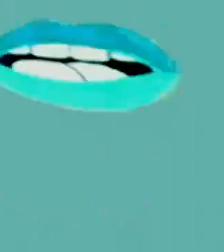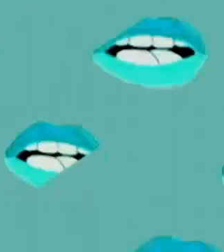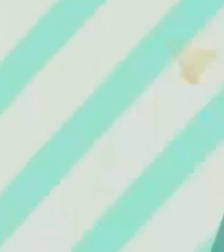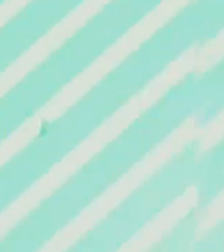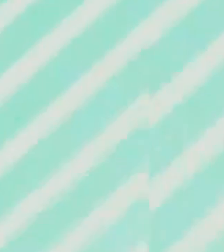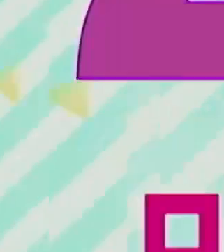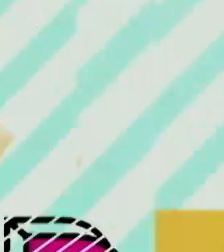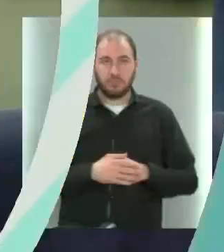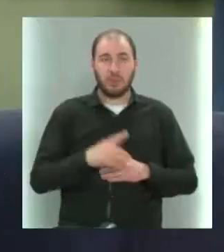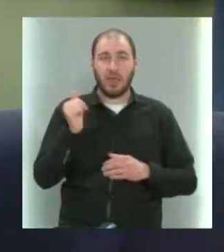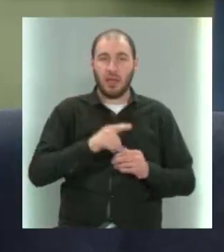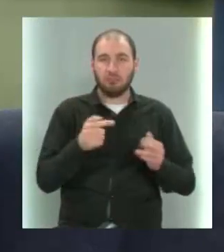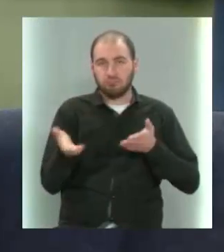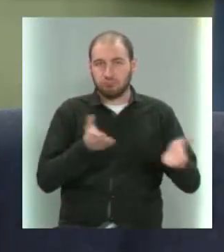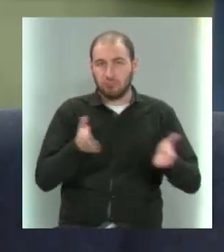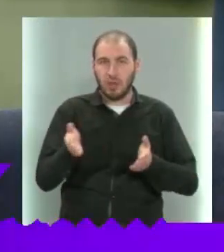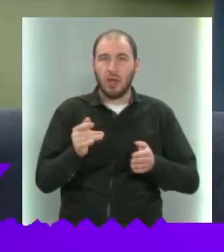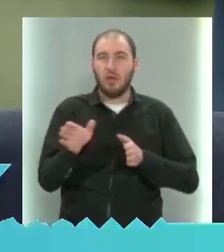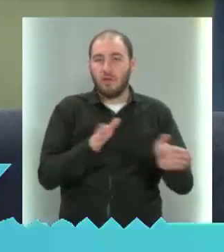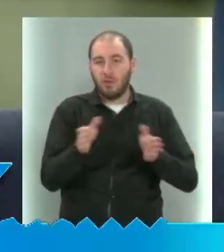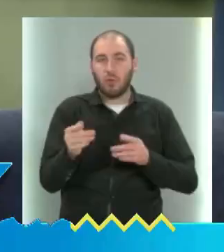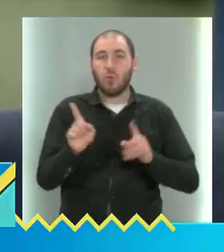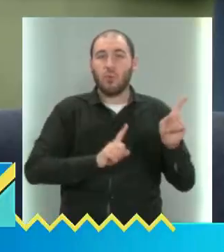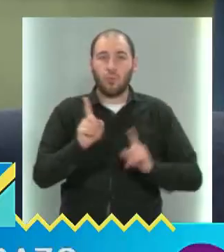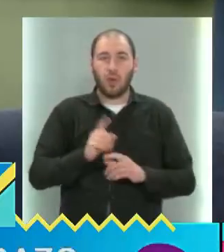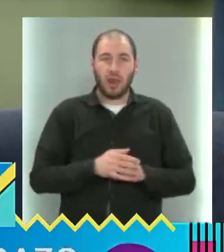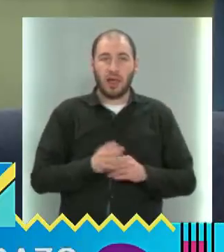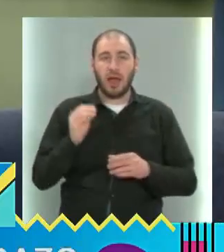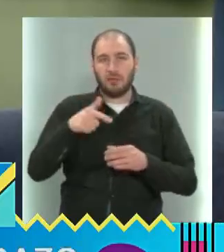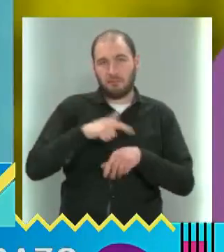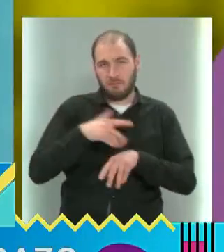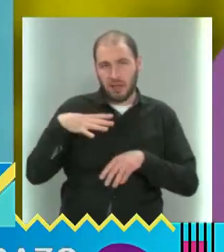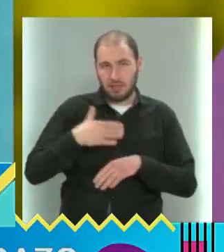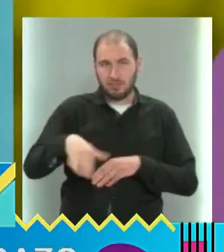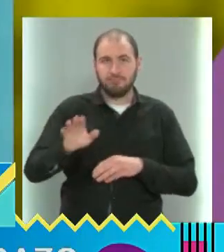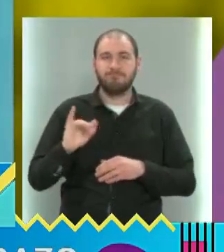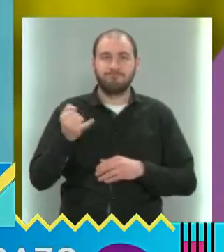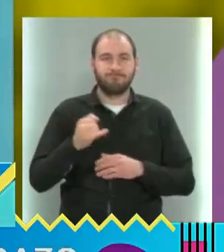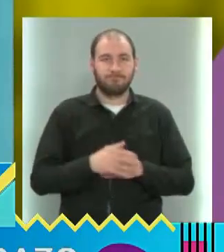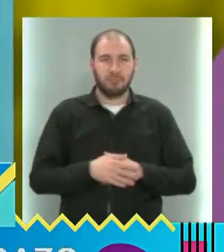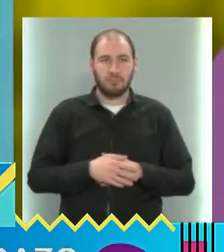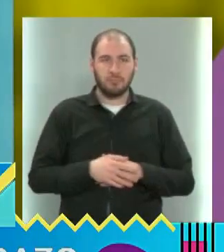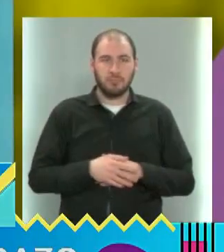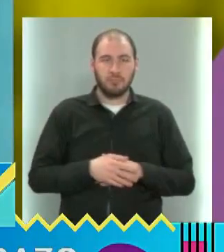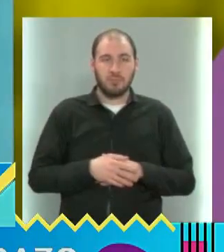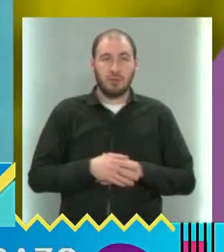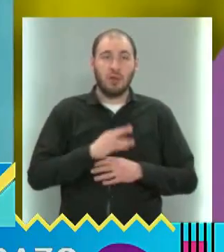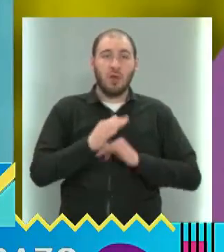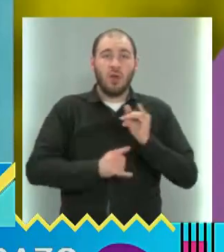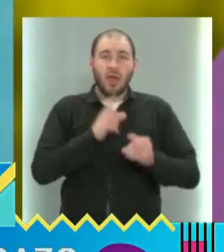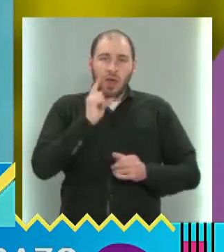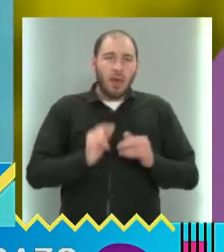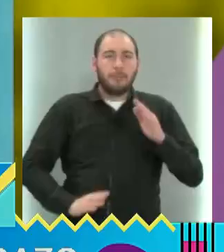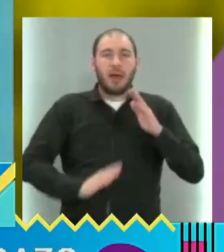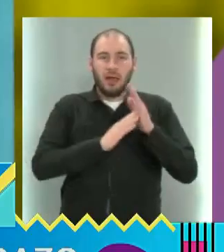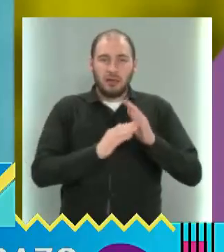esta forma visualizamos cuáles son las 2 opciones que vamos a tener dentro de unas horas. Exactamente. Bueno, se habla de que es un día